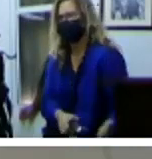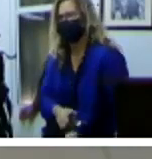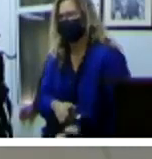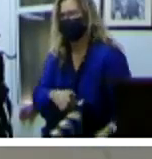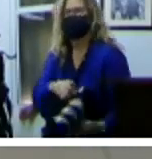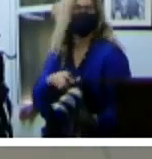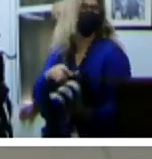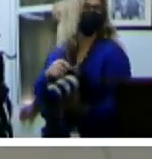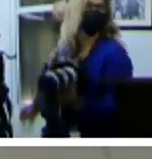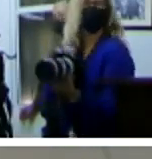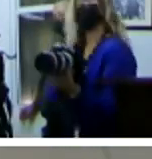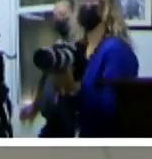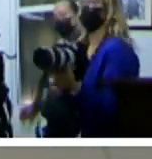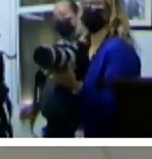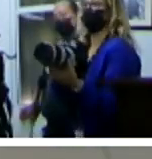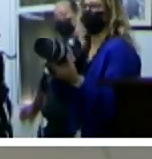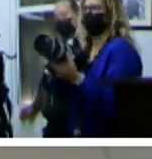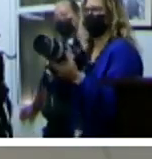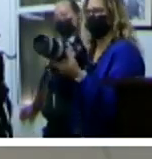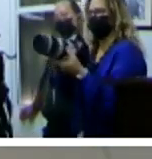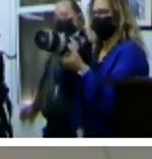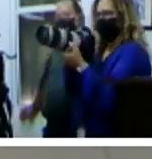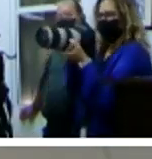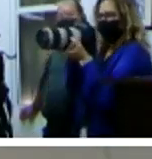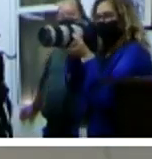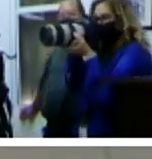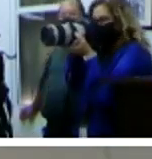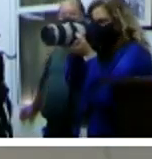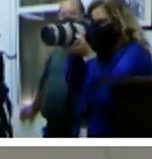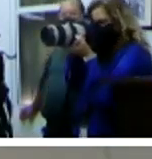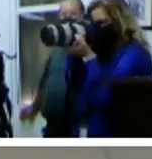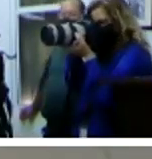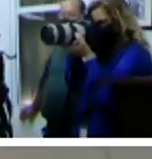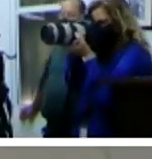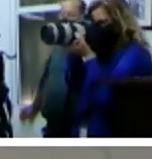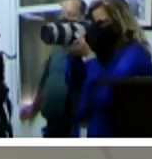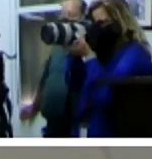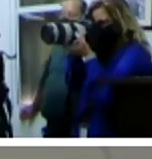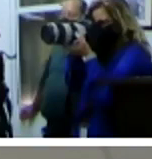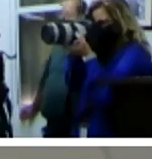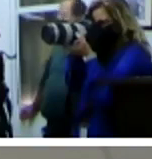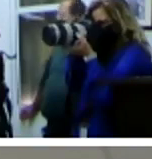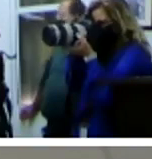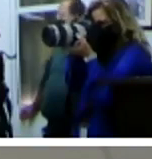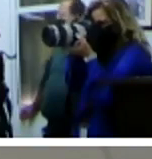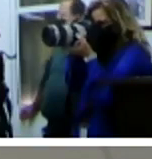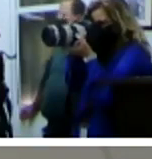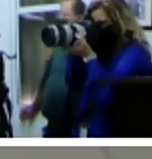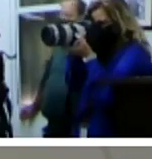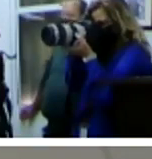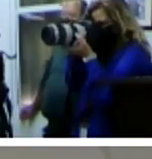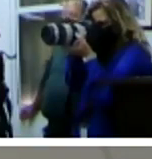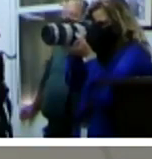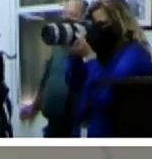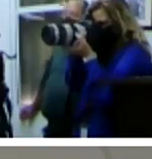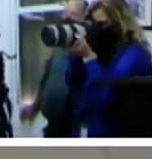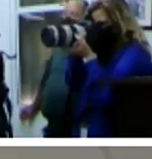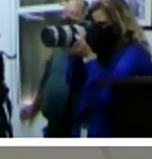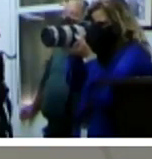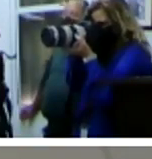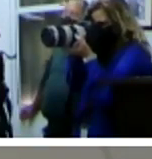proyecto se suspendió. Y por eso, si mira el área de Aguirre, teníamos en Aguirre solamente